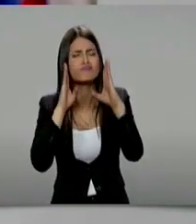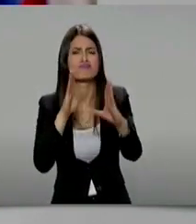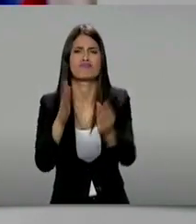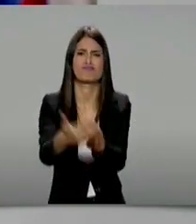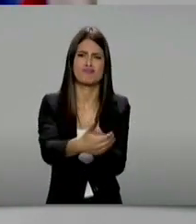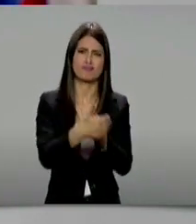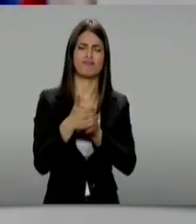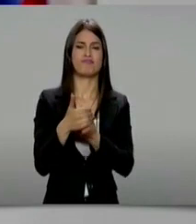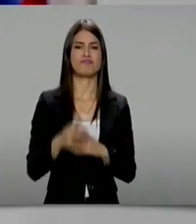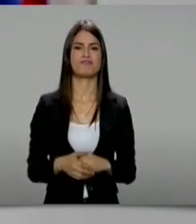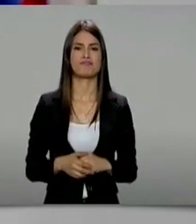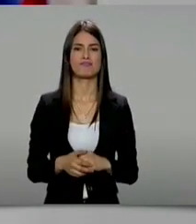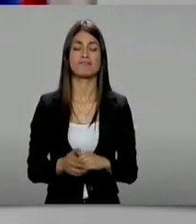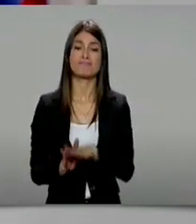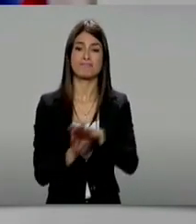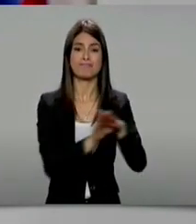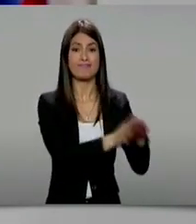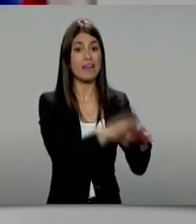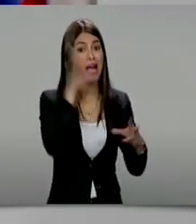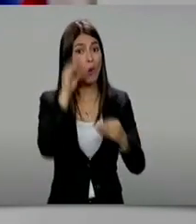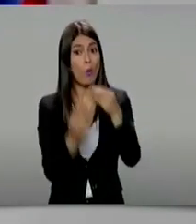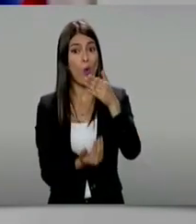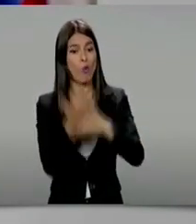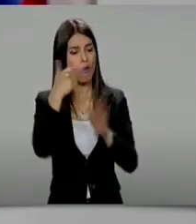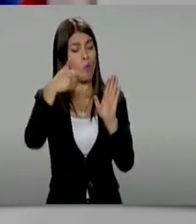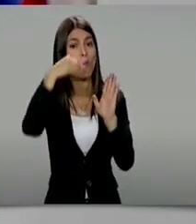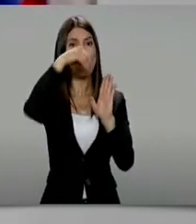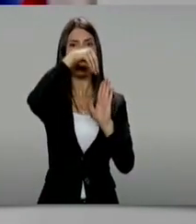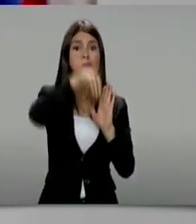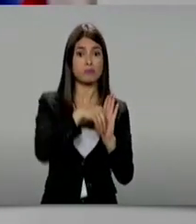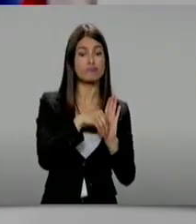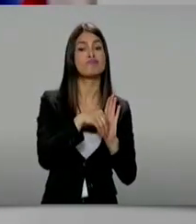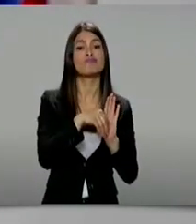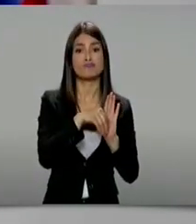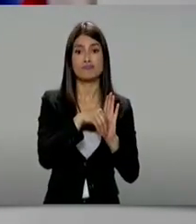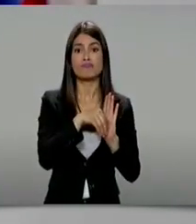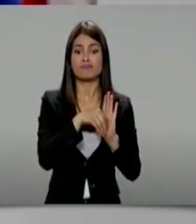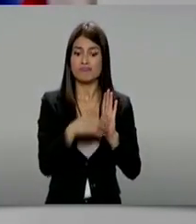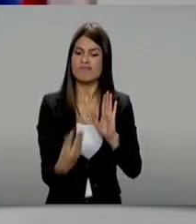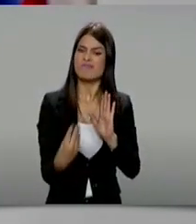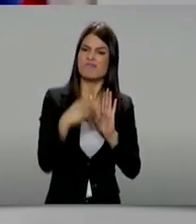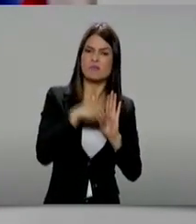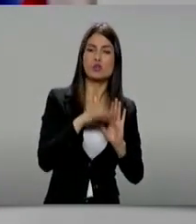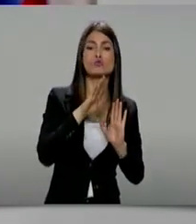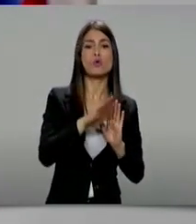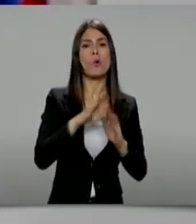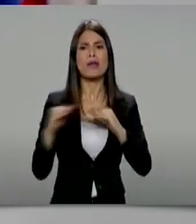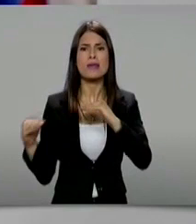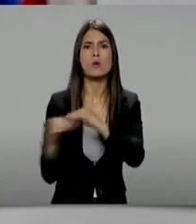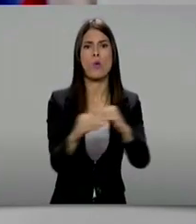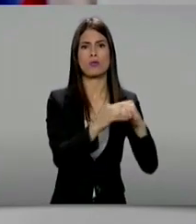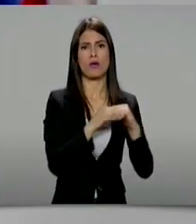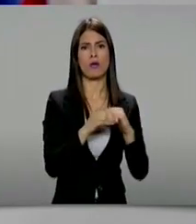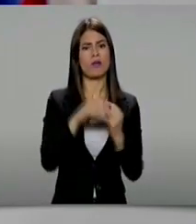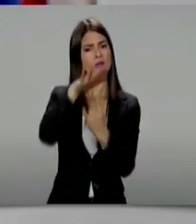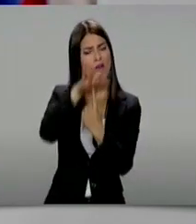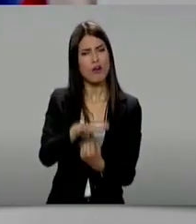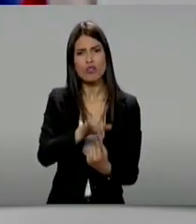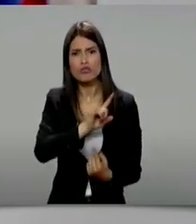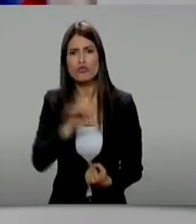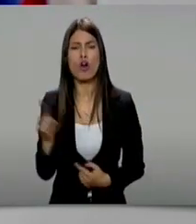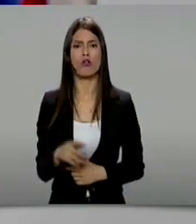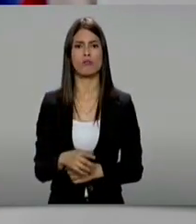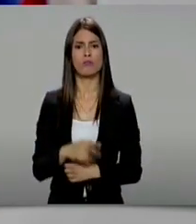incorporaron en el nuevo acuerdo Los principios de igualdad y no discriminación de libertad de cultos